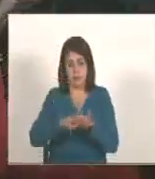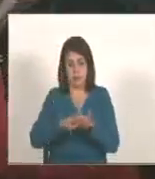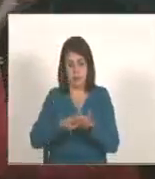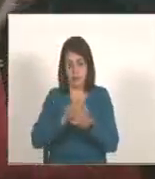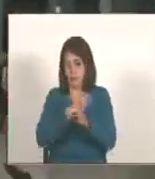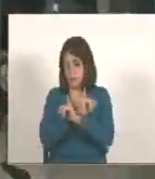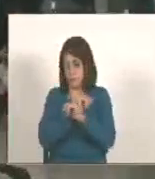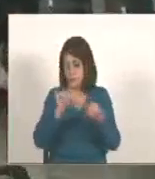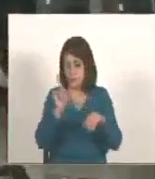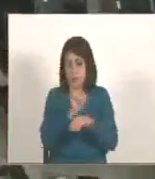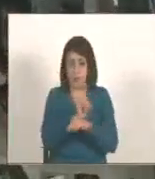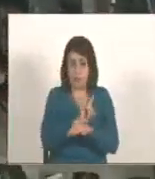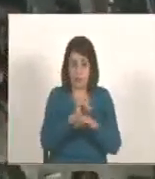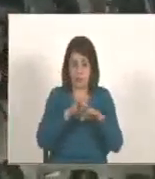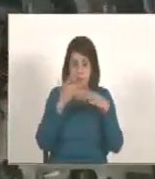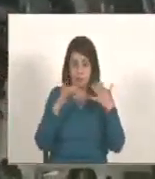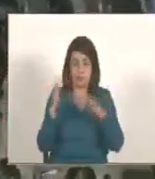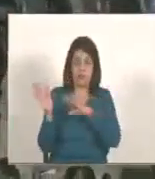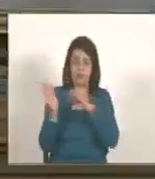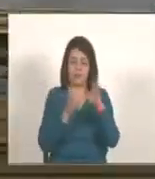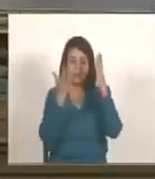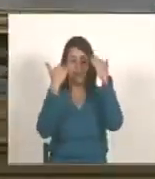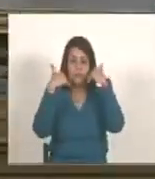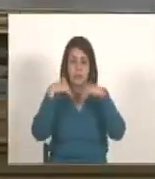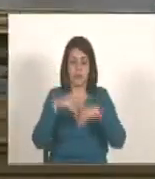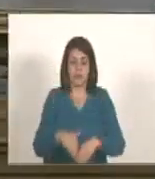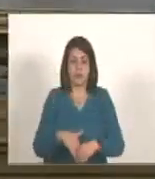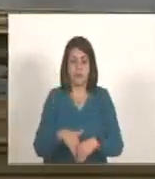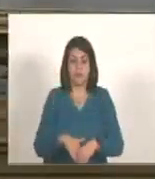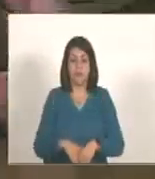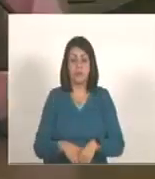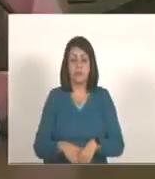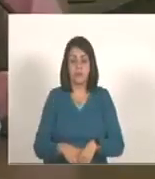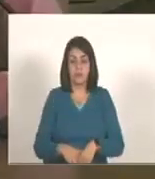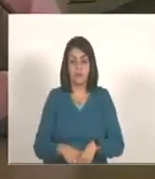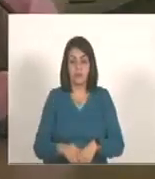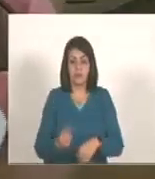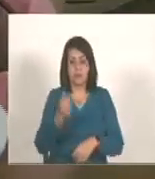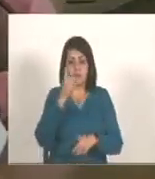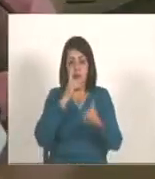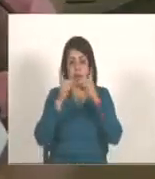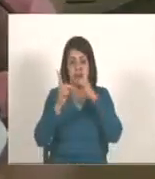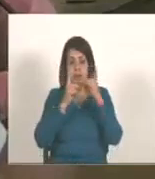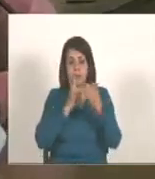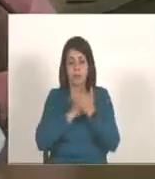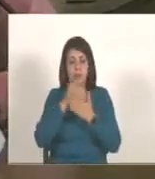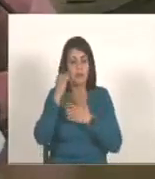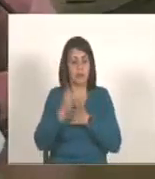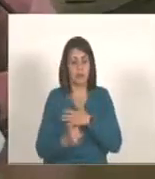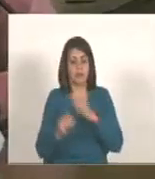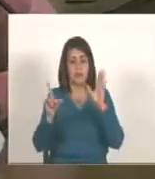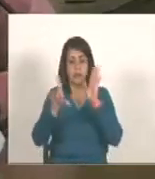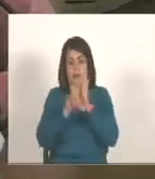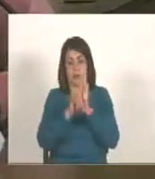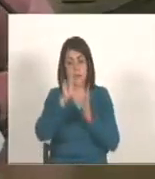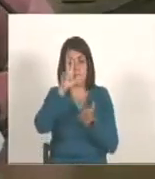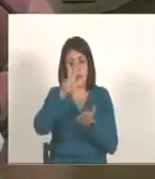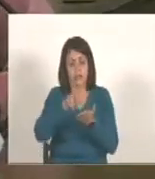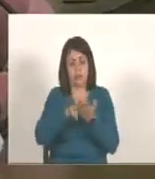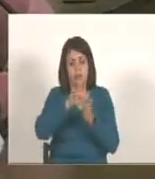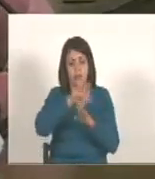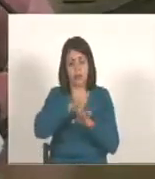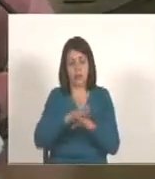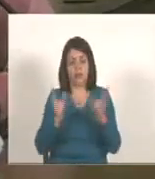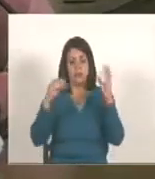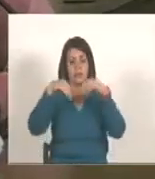se levanta la moción de urgencia. Siguiente punto del orden del día, ciudadana secretaria. Primera discusión del proyecto de ley aprobatoria